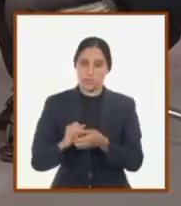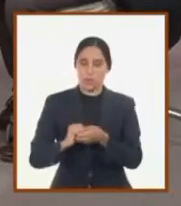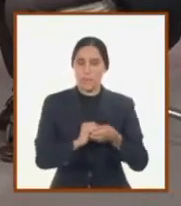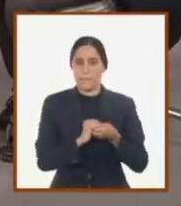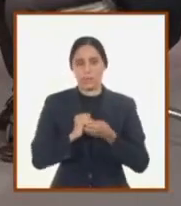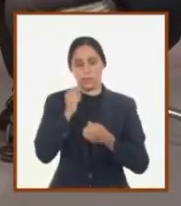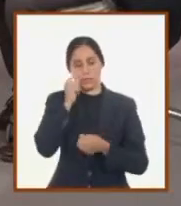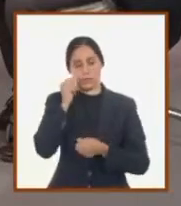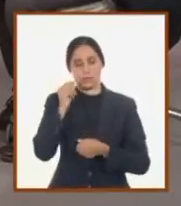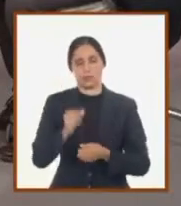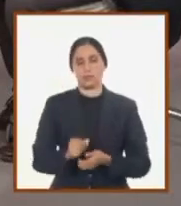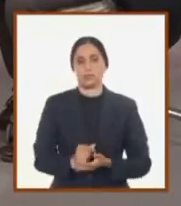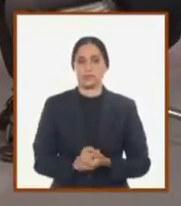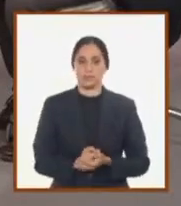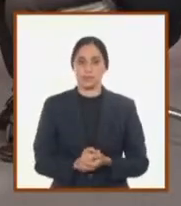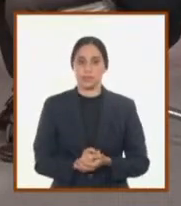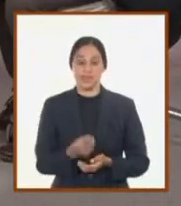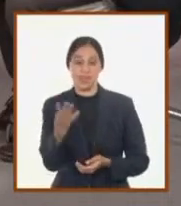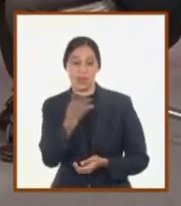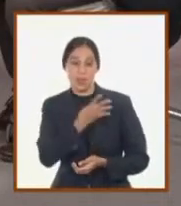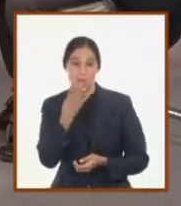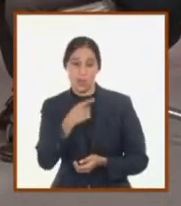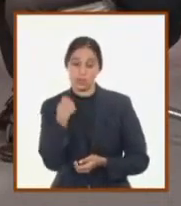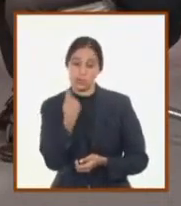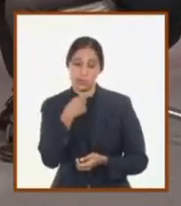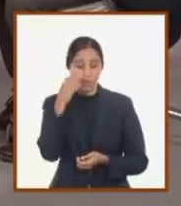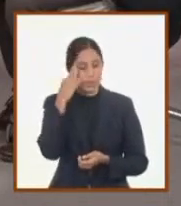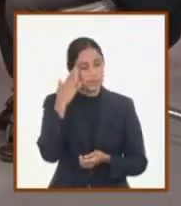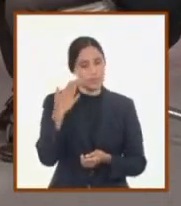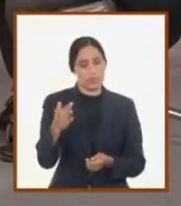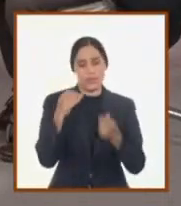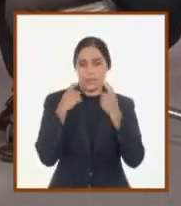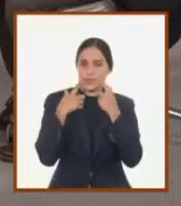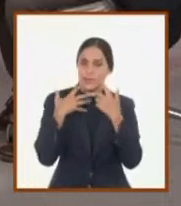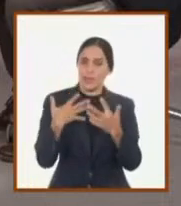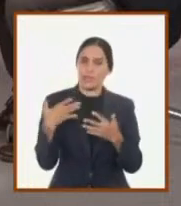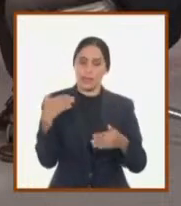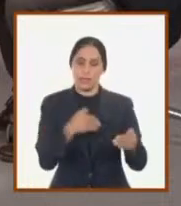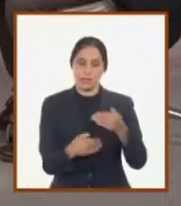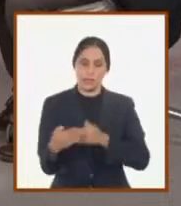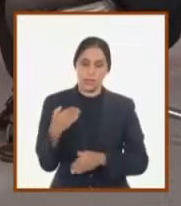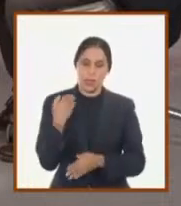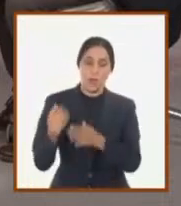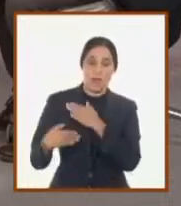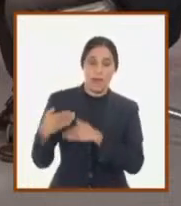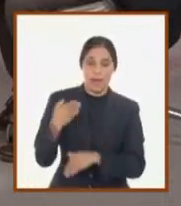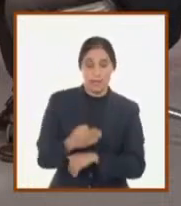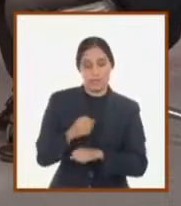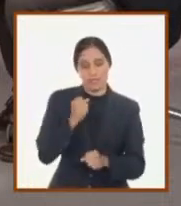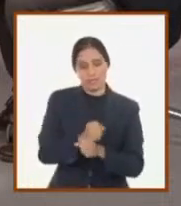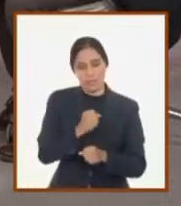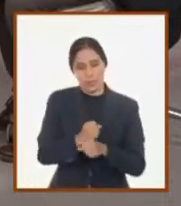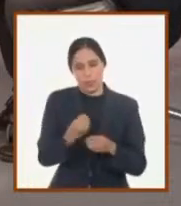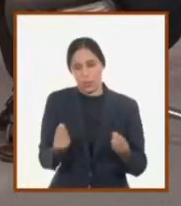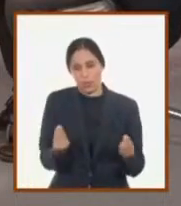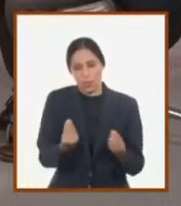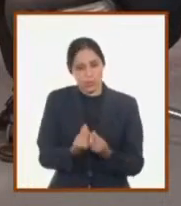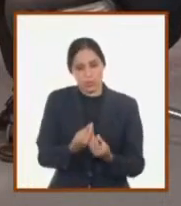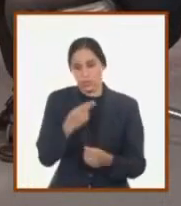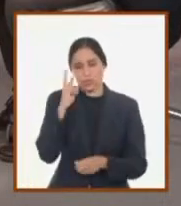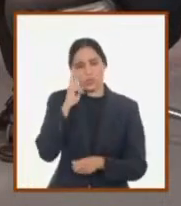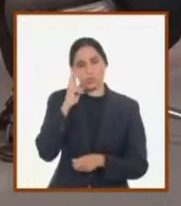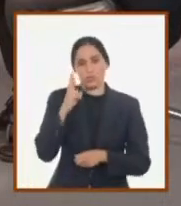Suárez Pérez en el cual Tuvimos una parte importante de nuestro tiempo ligado a su a su trabajo y también nos dejó